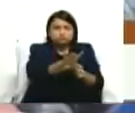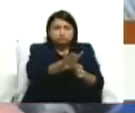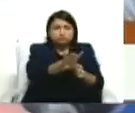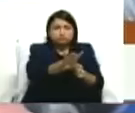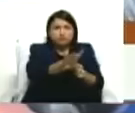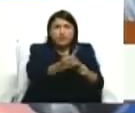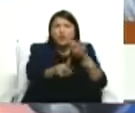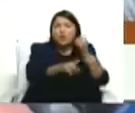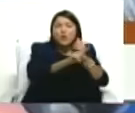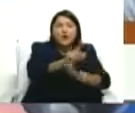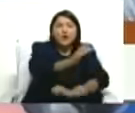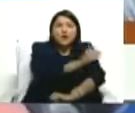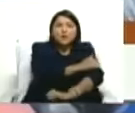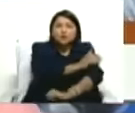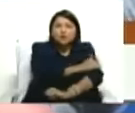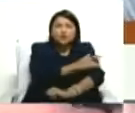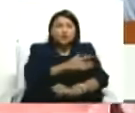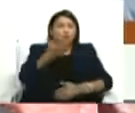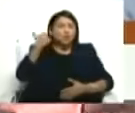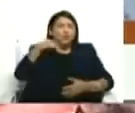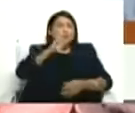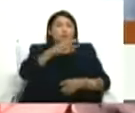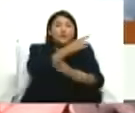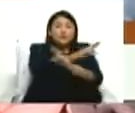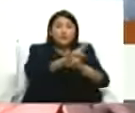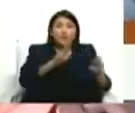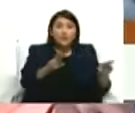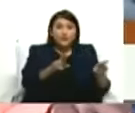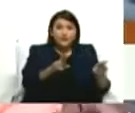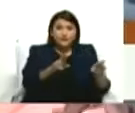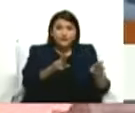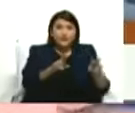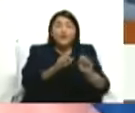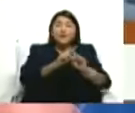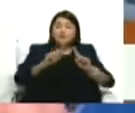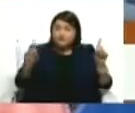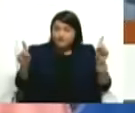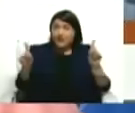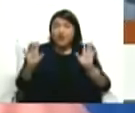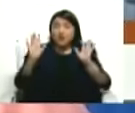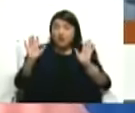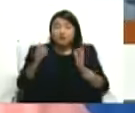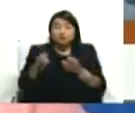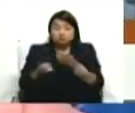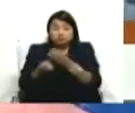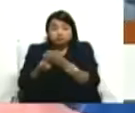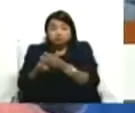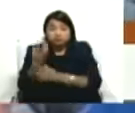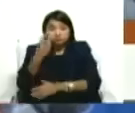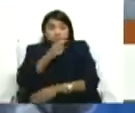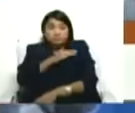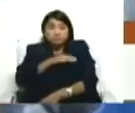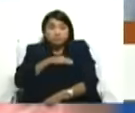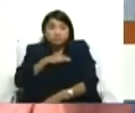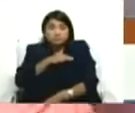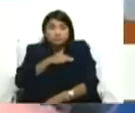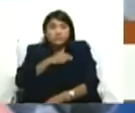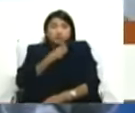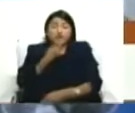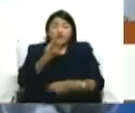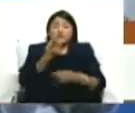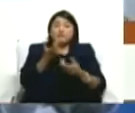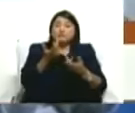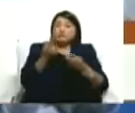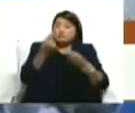puntofijismo. Y gracias al sistema de misiones que heredamos del comandante Chávez, de